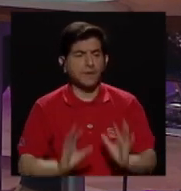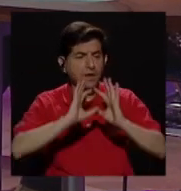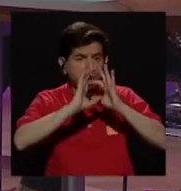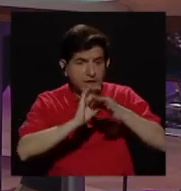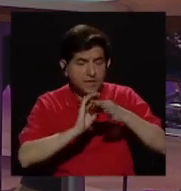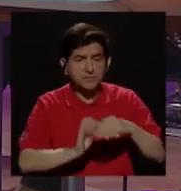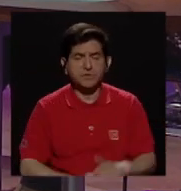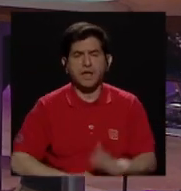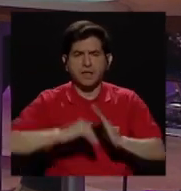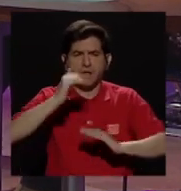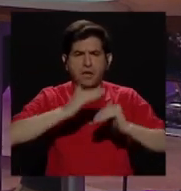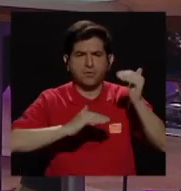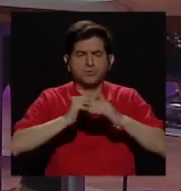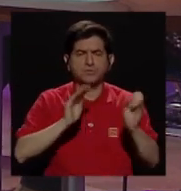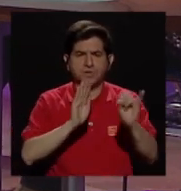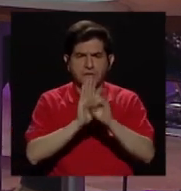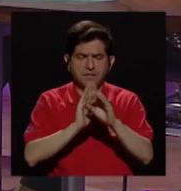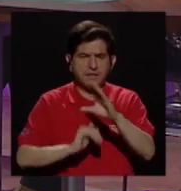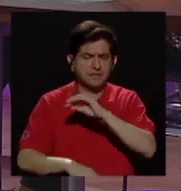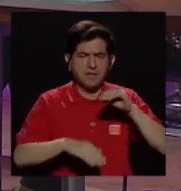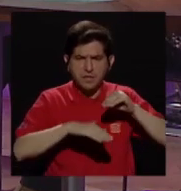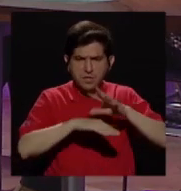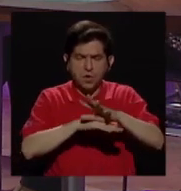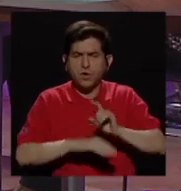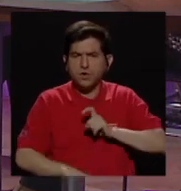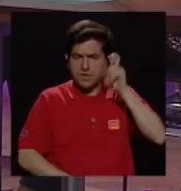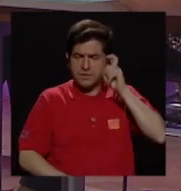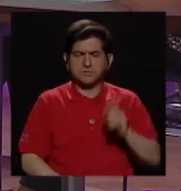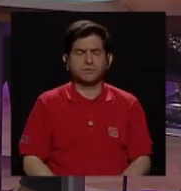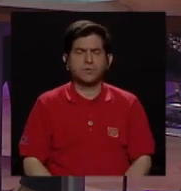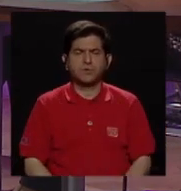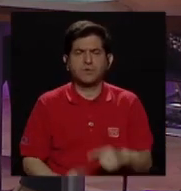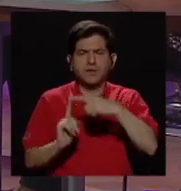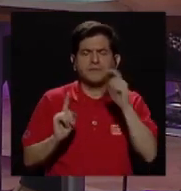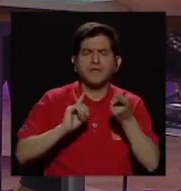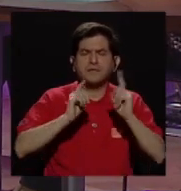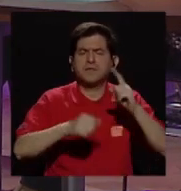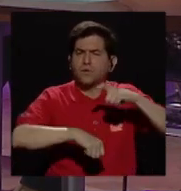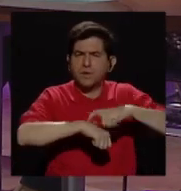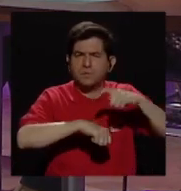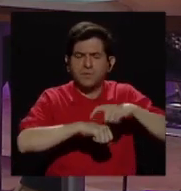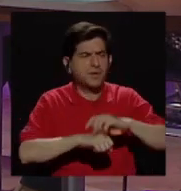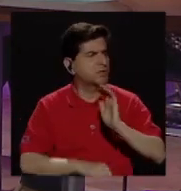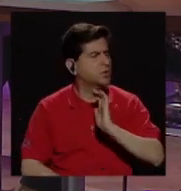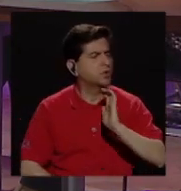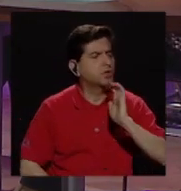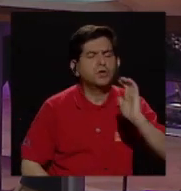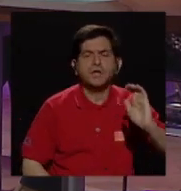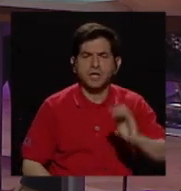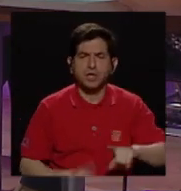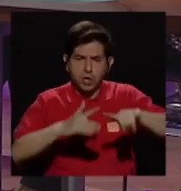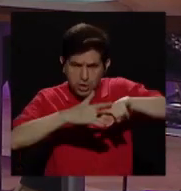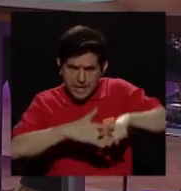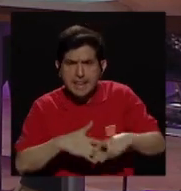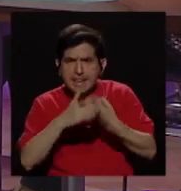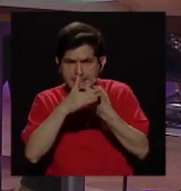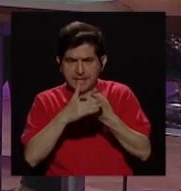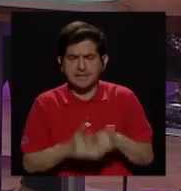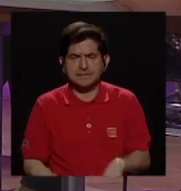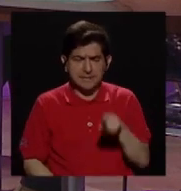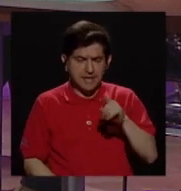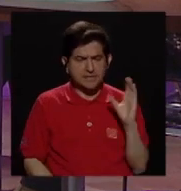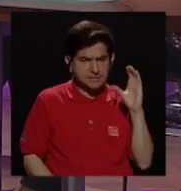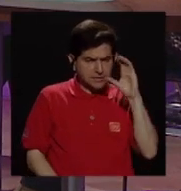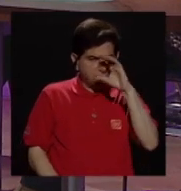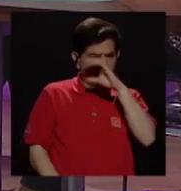a la construcción de la identidad y la orientación sexual, ¿desde qué momento un niño o niña inicia este